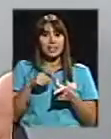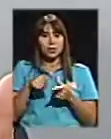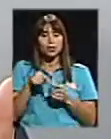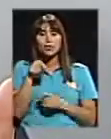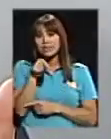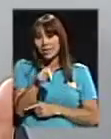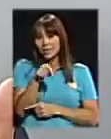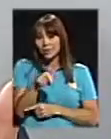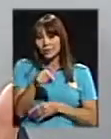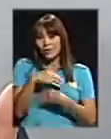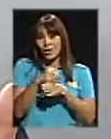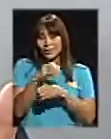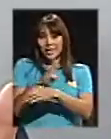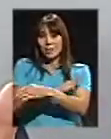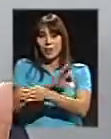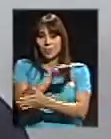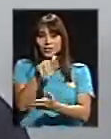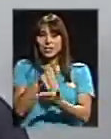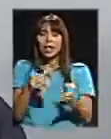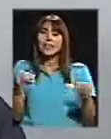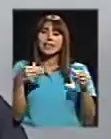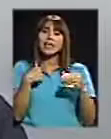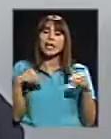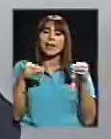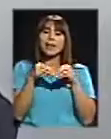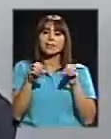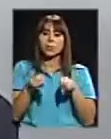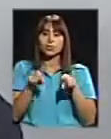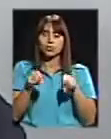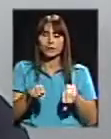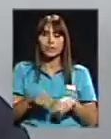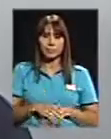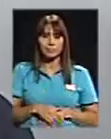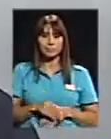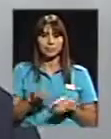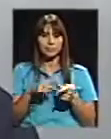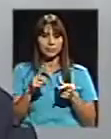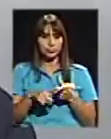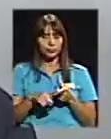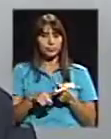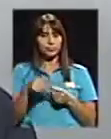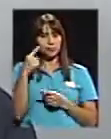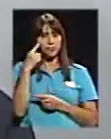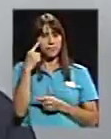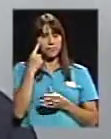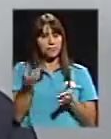mucho mayor al Banco Central, ¿verdad? De manera que volviendo al pronóstico,